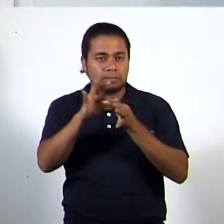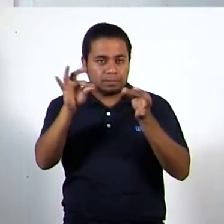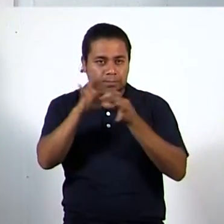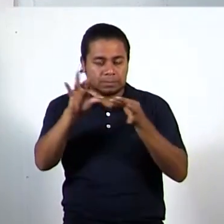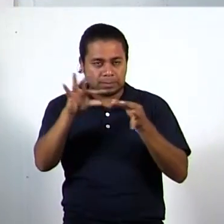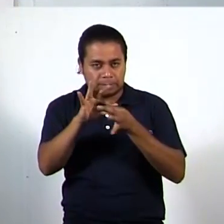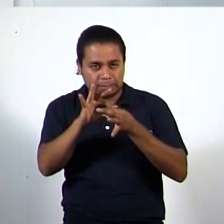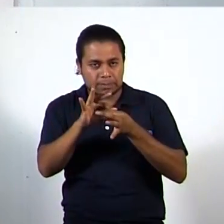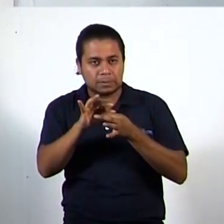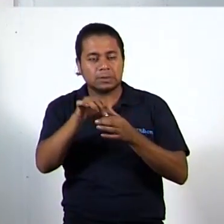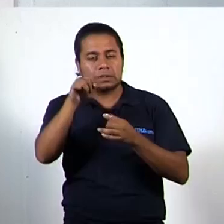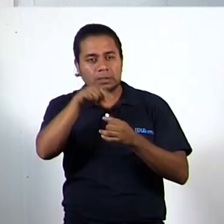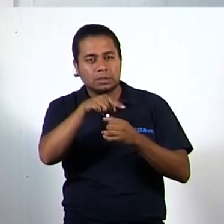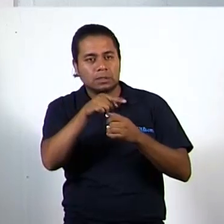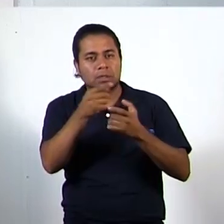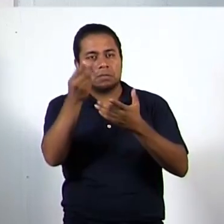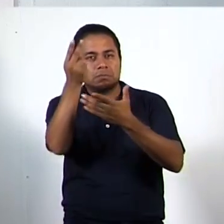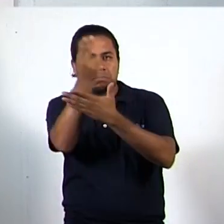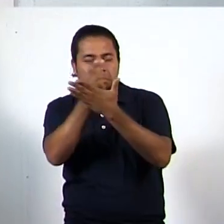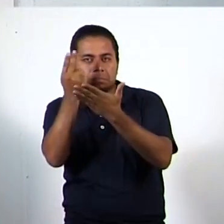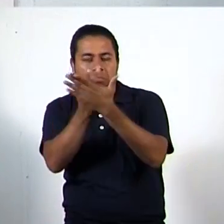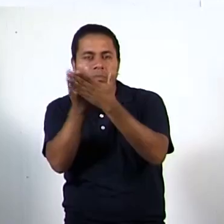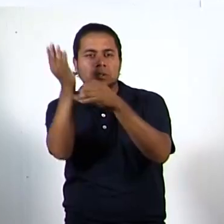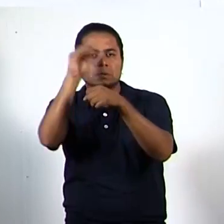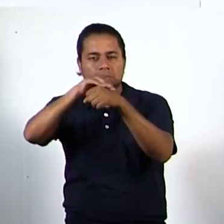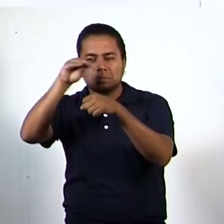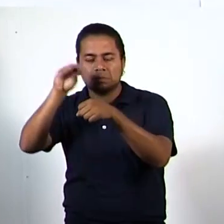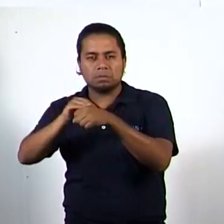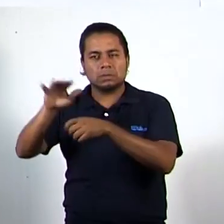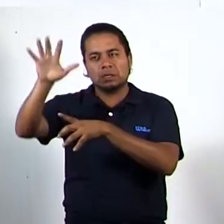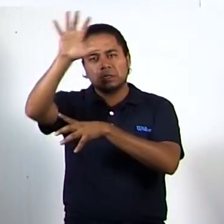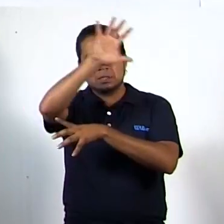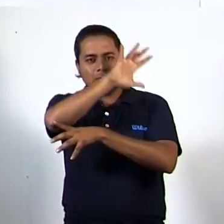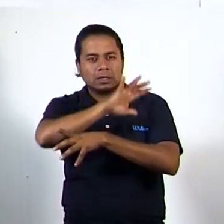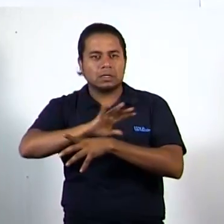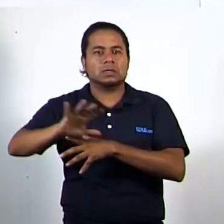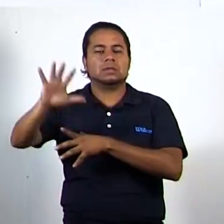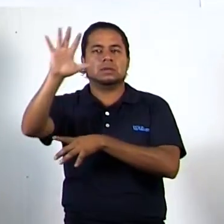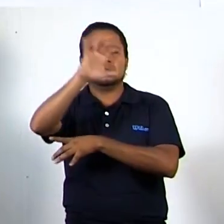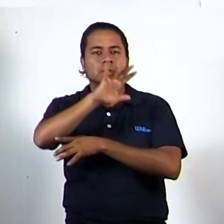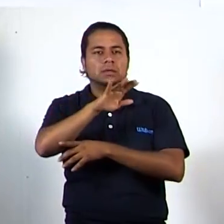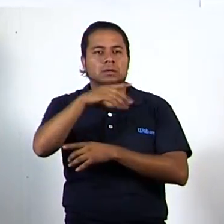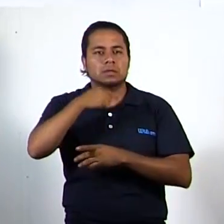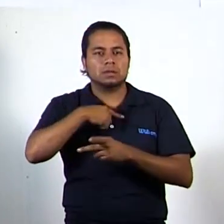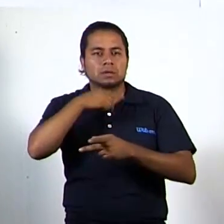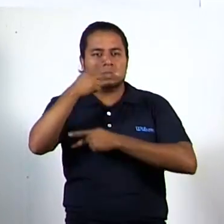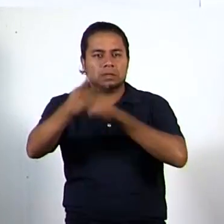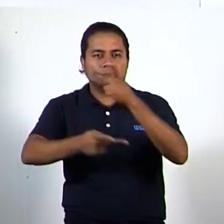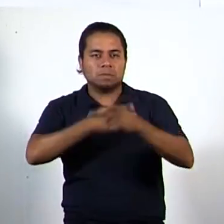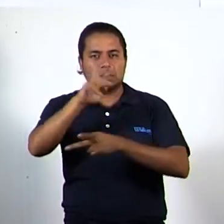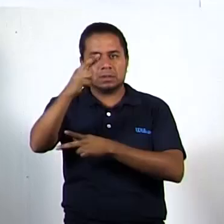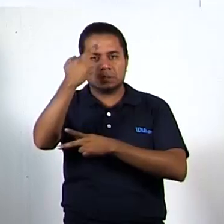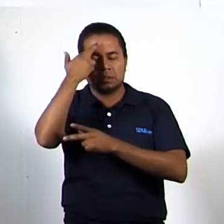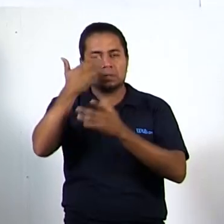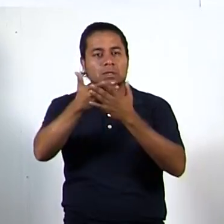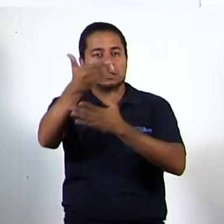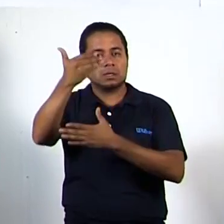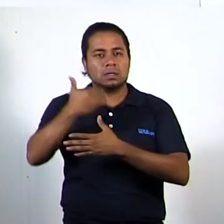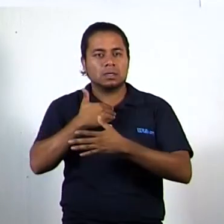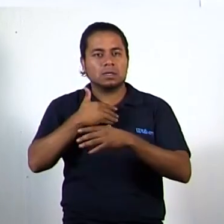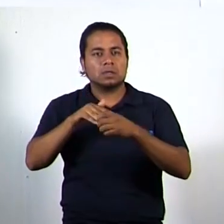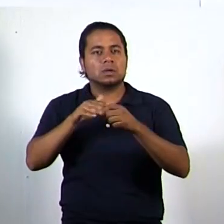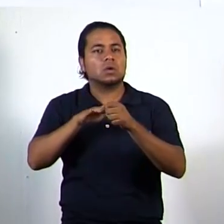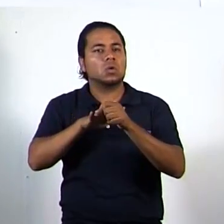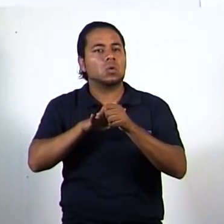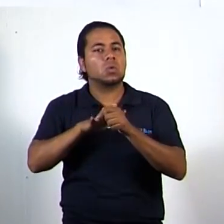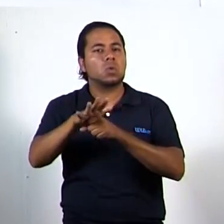vamos a ir llenando lo que es este mapa conceptual. La primera pregunta que te hice es, ¿cuál crees